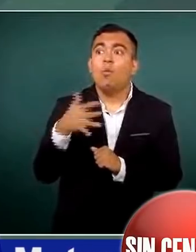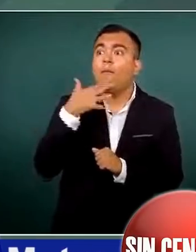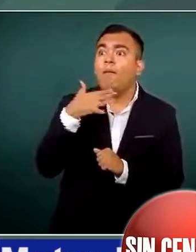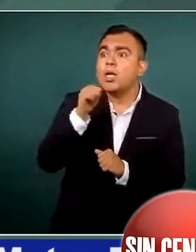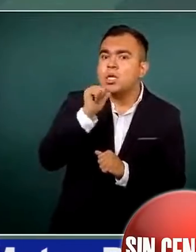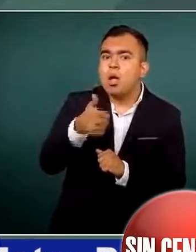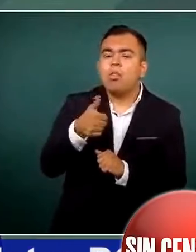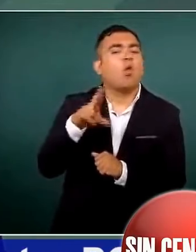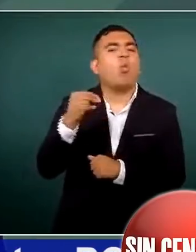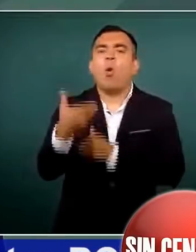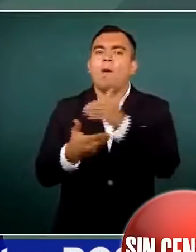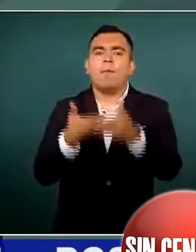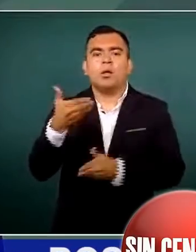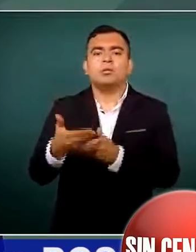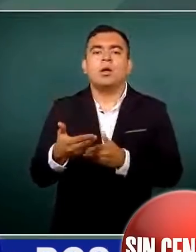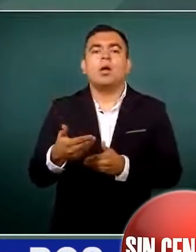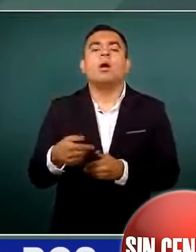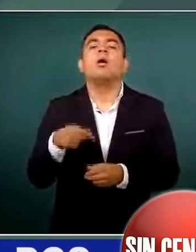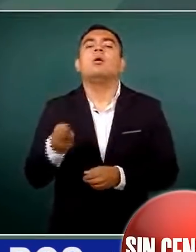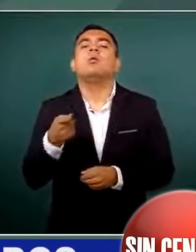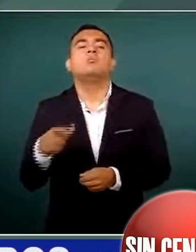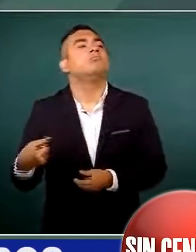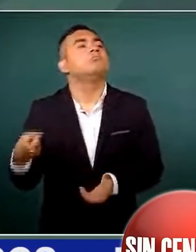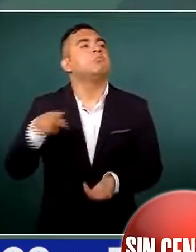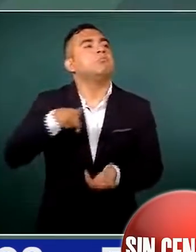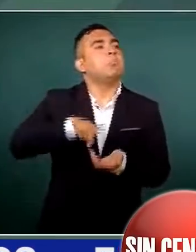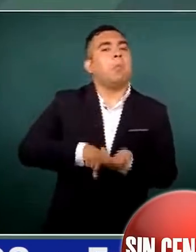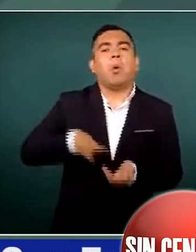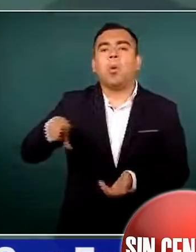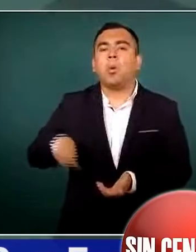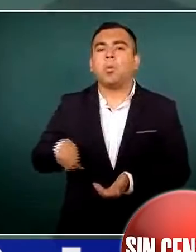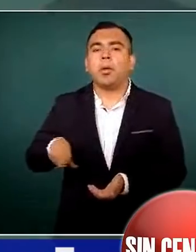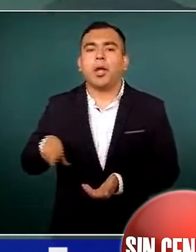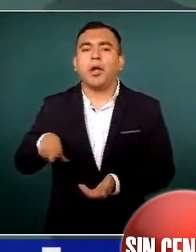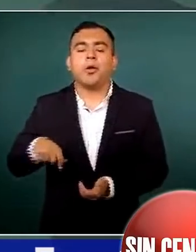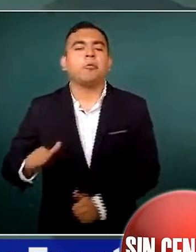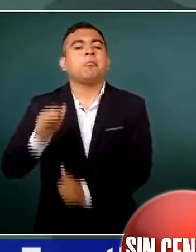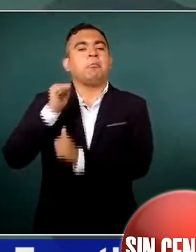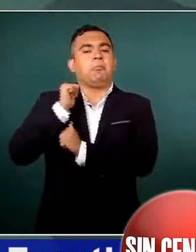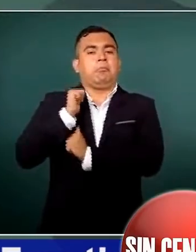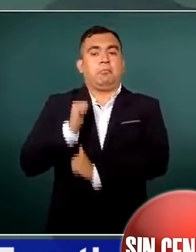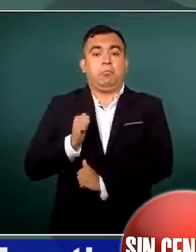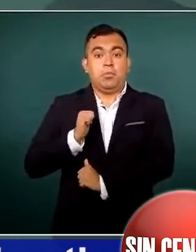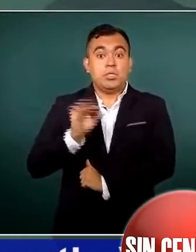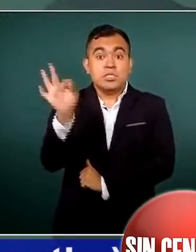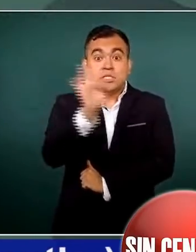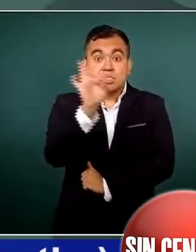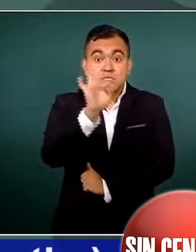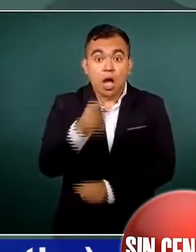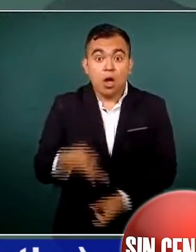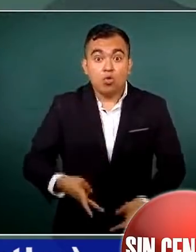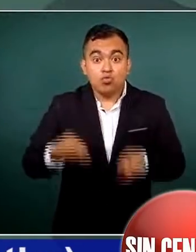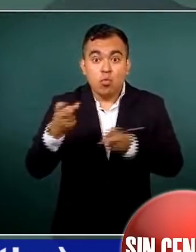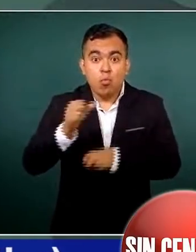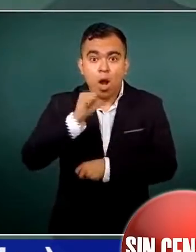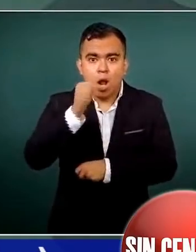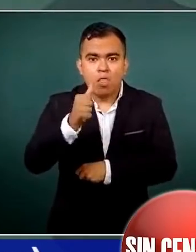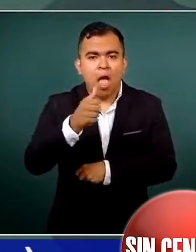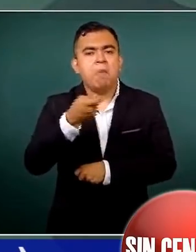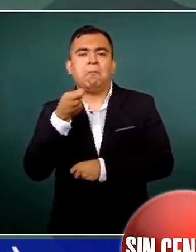Llegaba un servidor público a ocupar un cargo y si no robaba, era